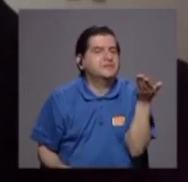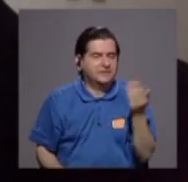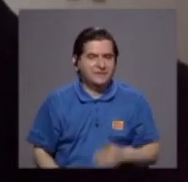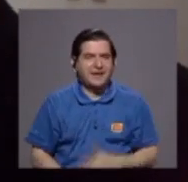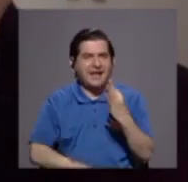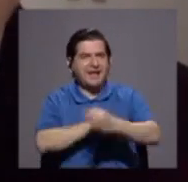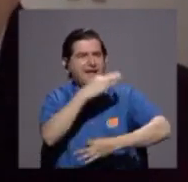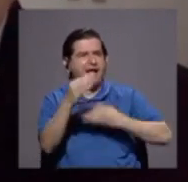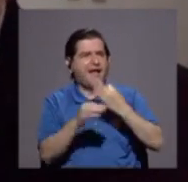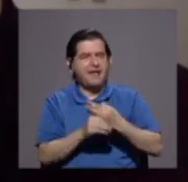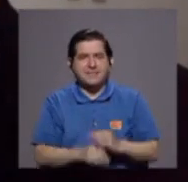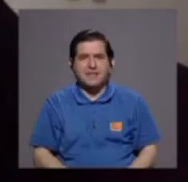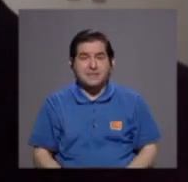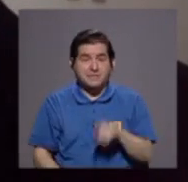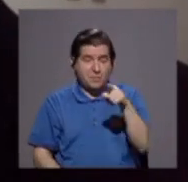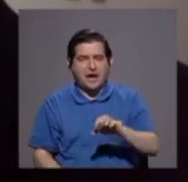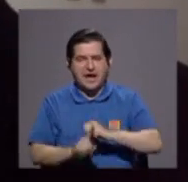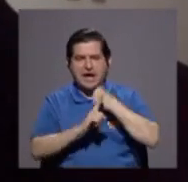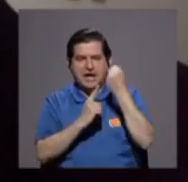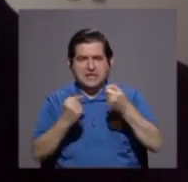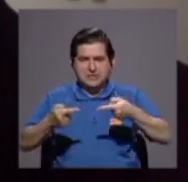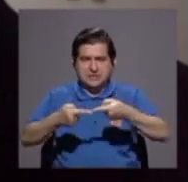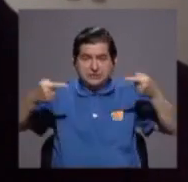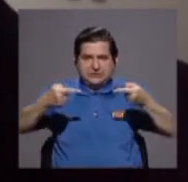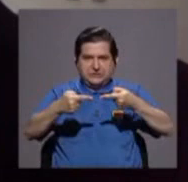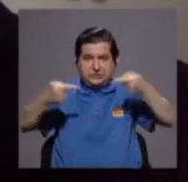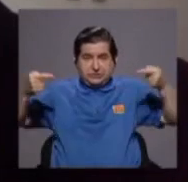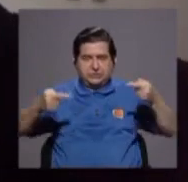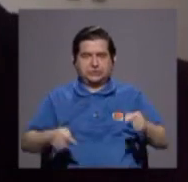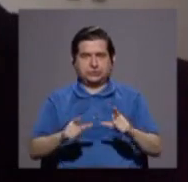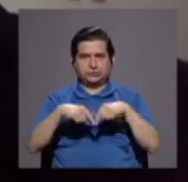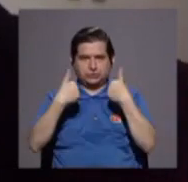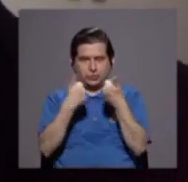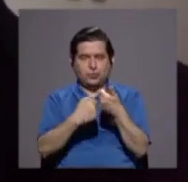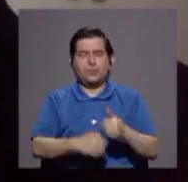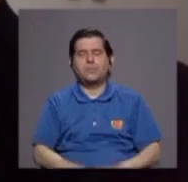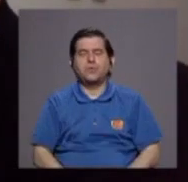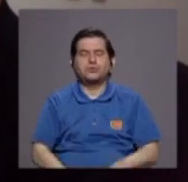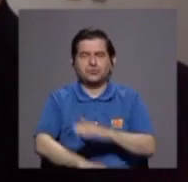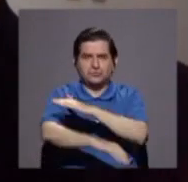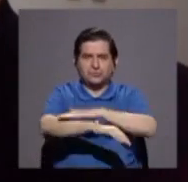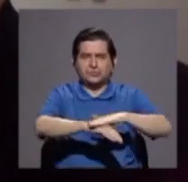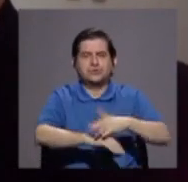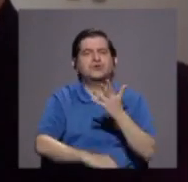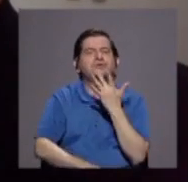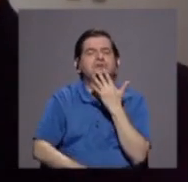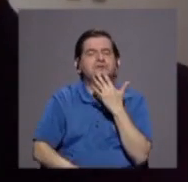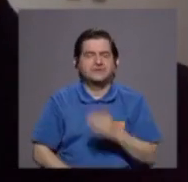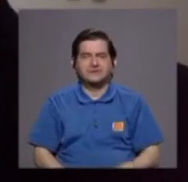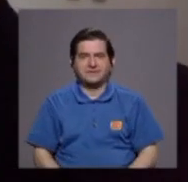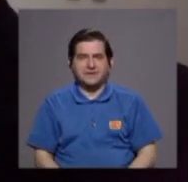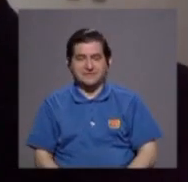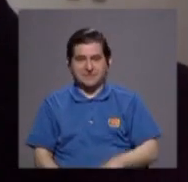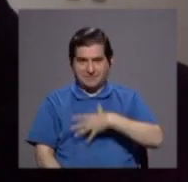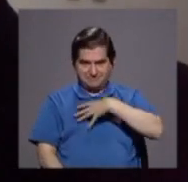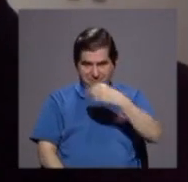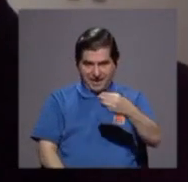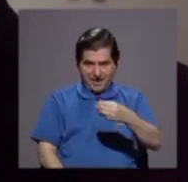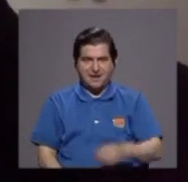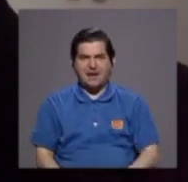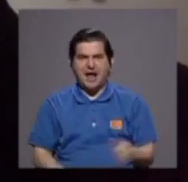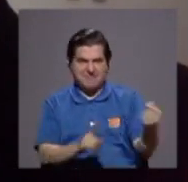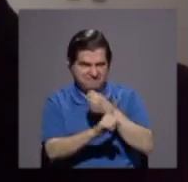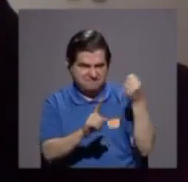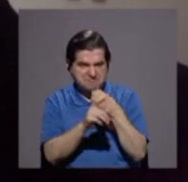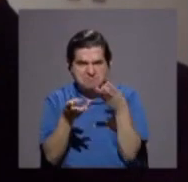una especie de ola contraria de sectores racistas blancos que pudiera generar violencia o